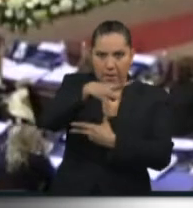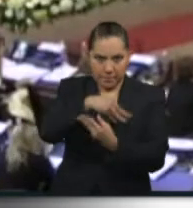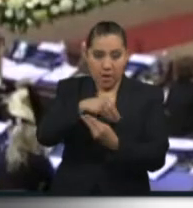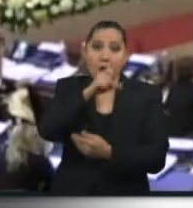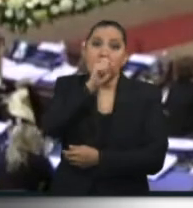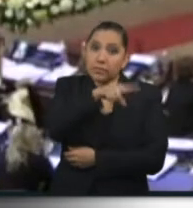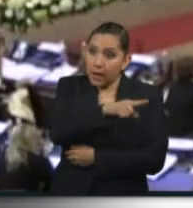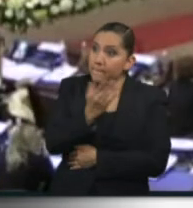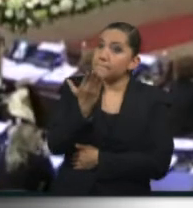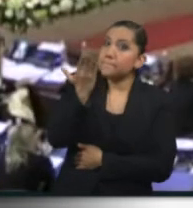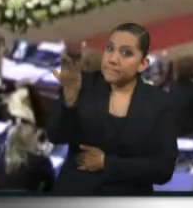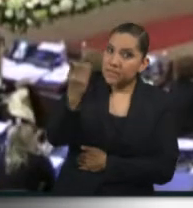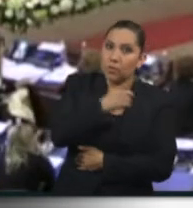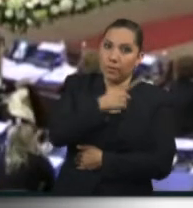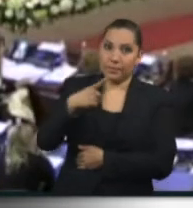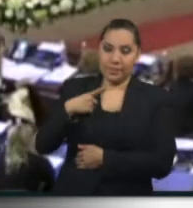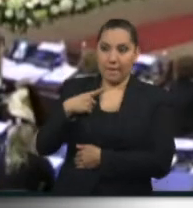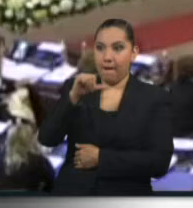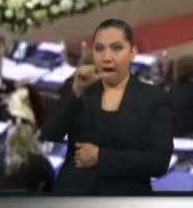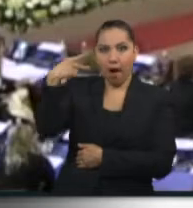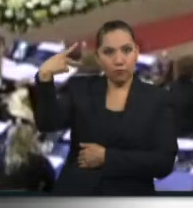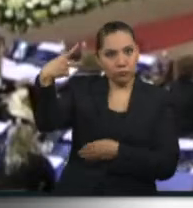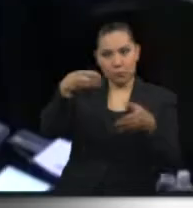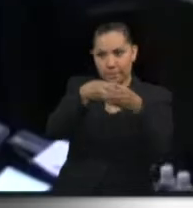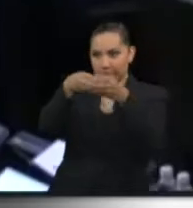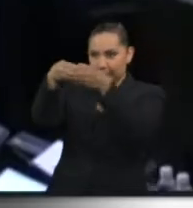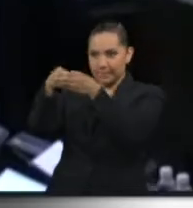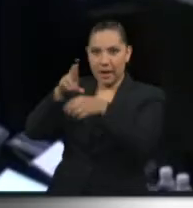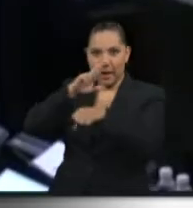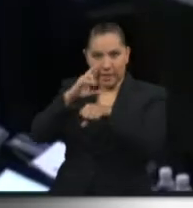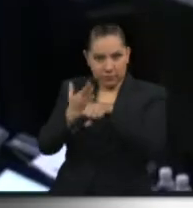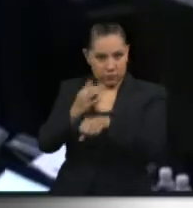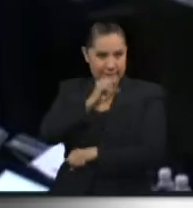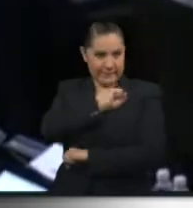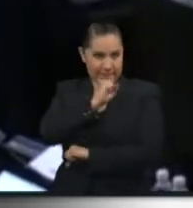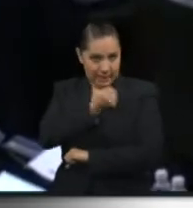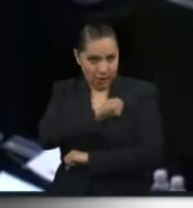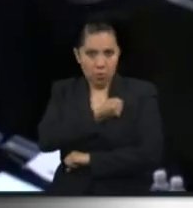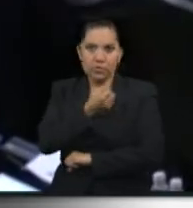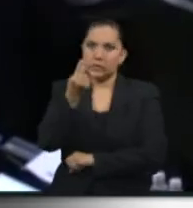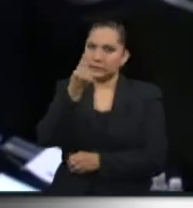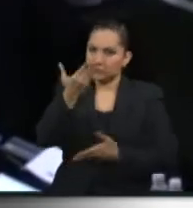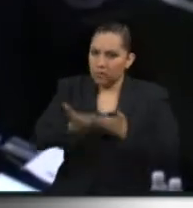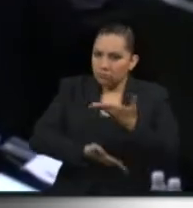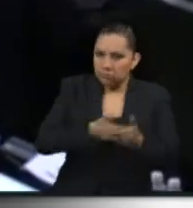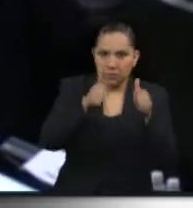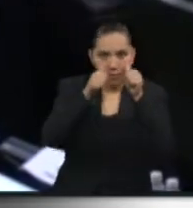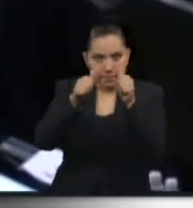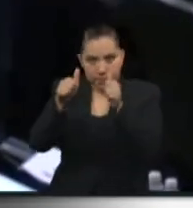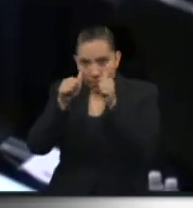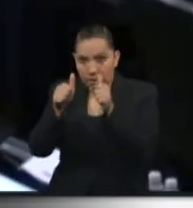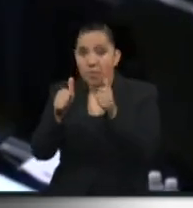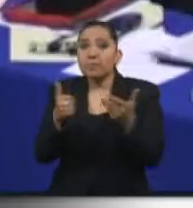El Eurolat hizo un llamado también importante para que se respeten los derechos humanos pese a la imposición